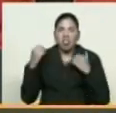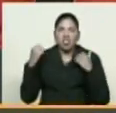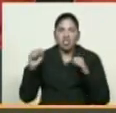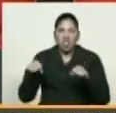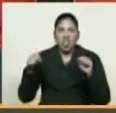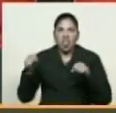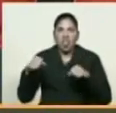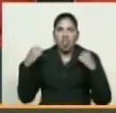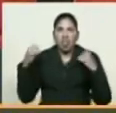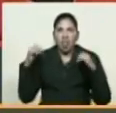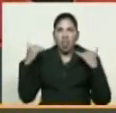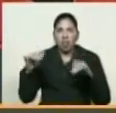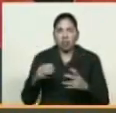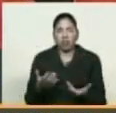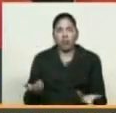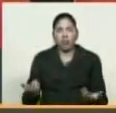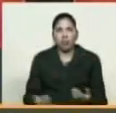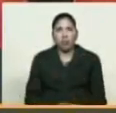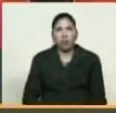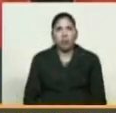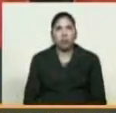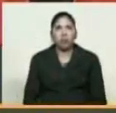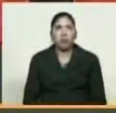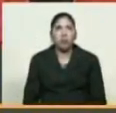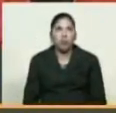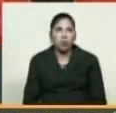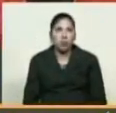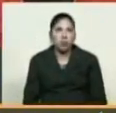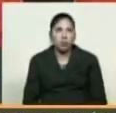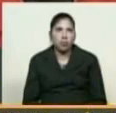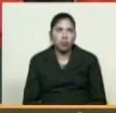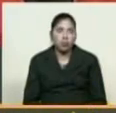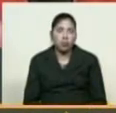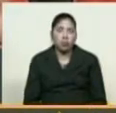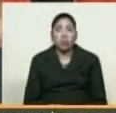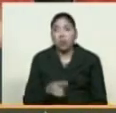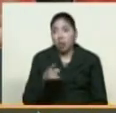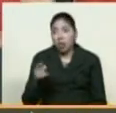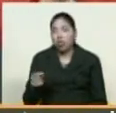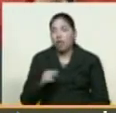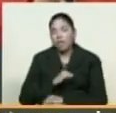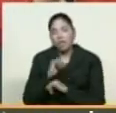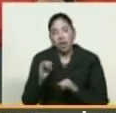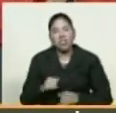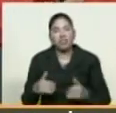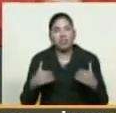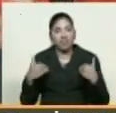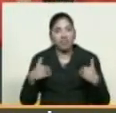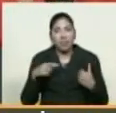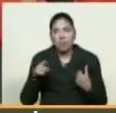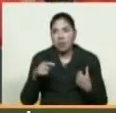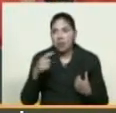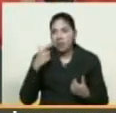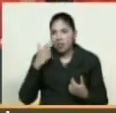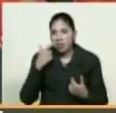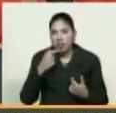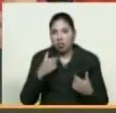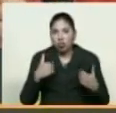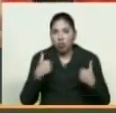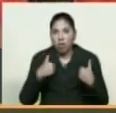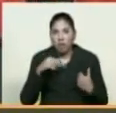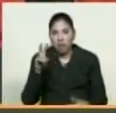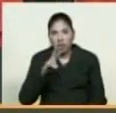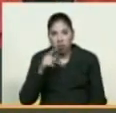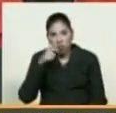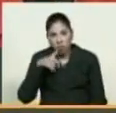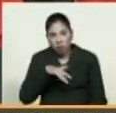de Venezuela pasa trabajo, si el pueblo venezolano de Venezuela sufre, ellos son felices porque con eso ellos creen